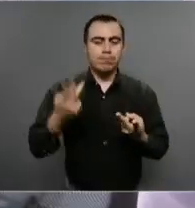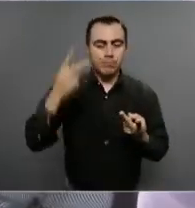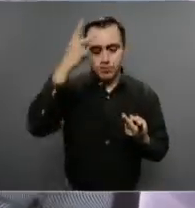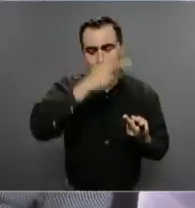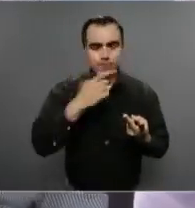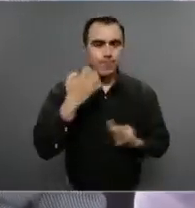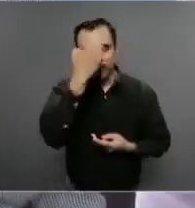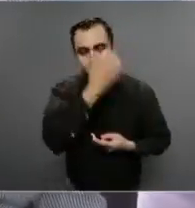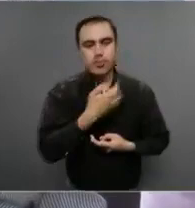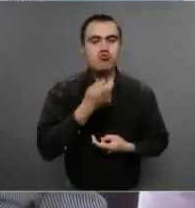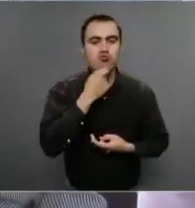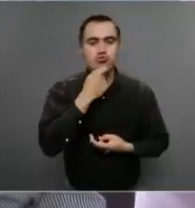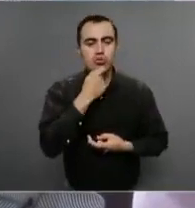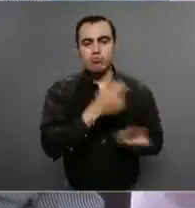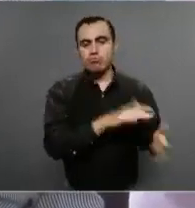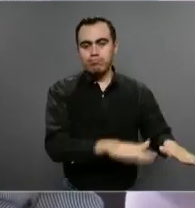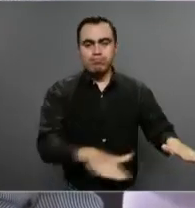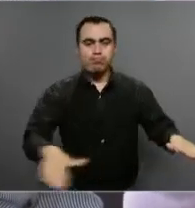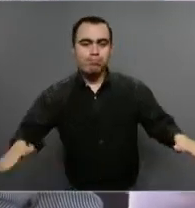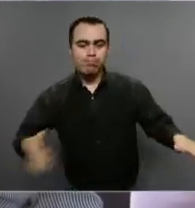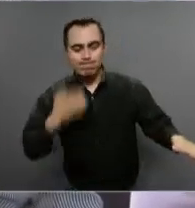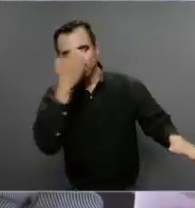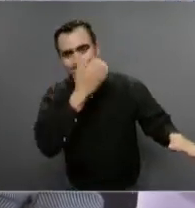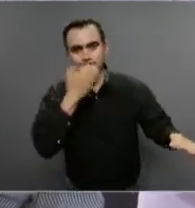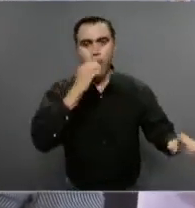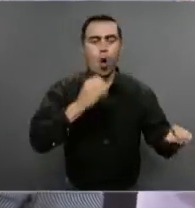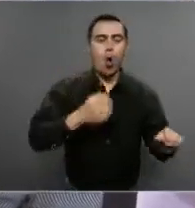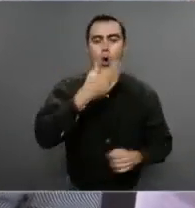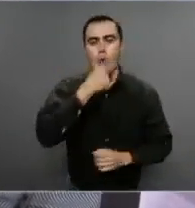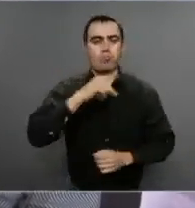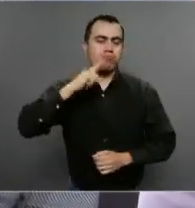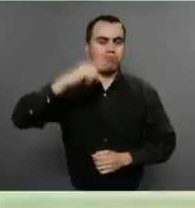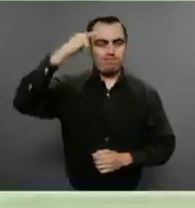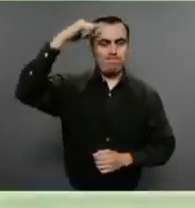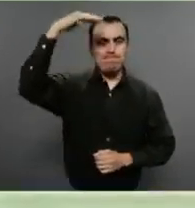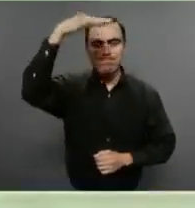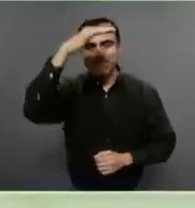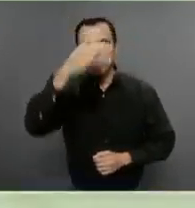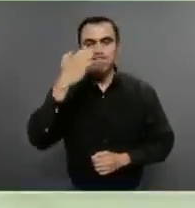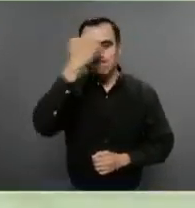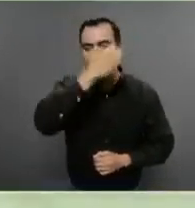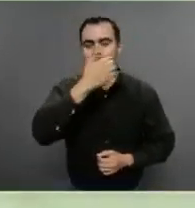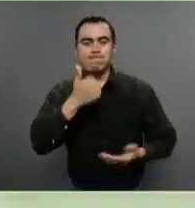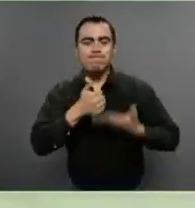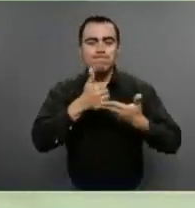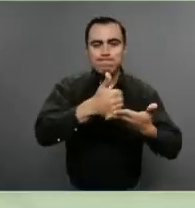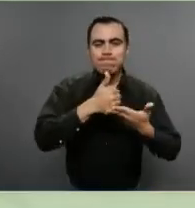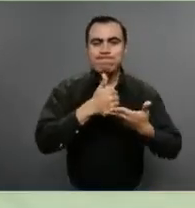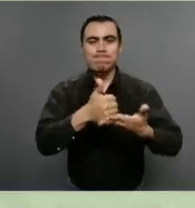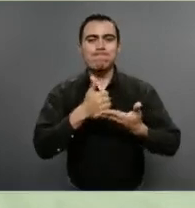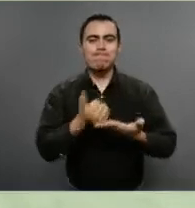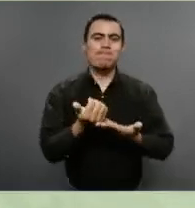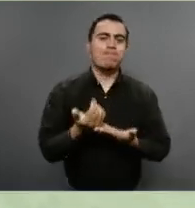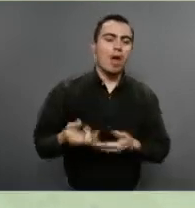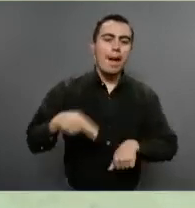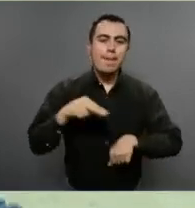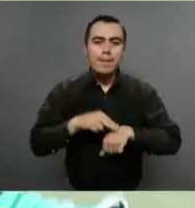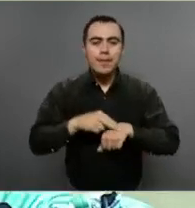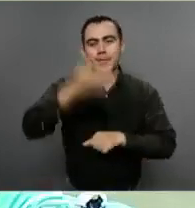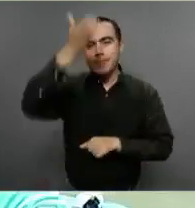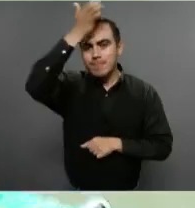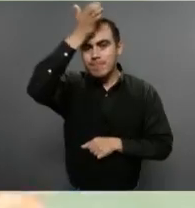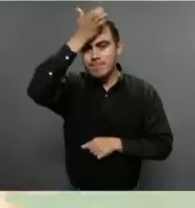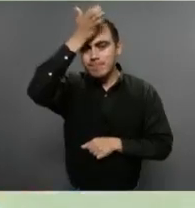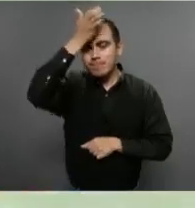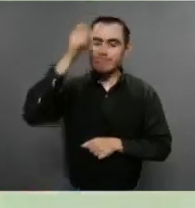hacer algún diagnóstico para adultos mayores, médicos, enfermeras, que son como los que casi nunca se acercan